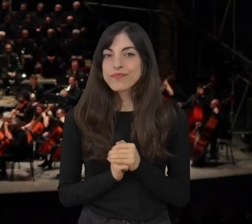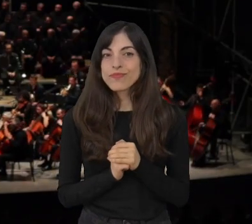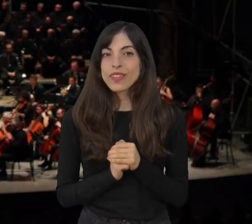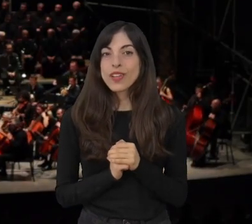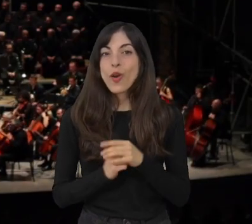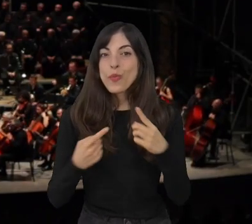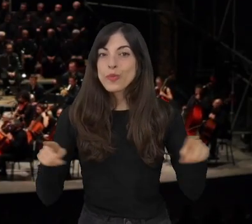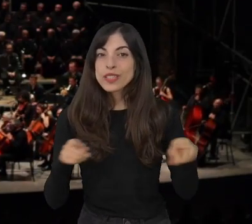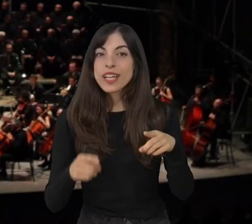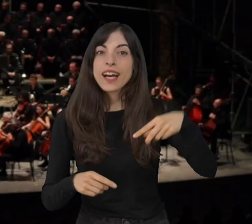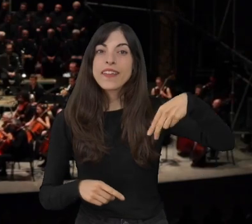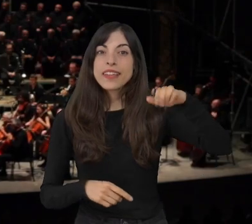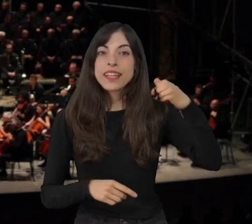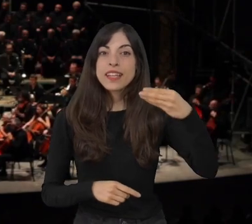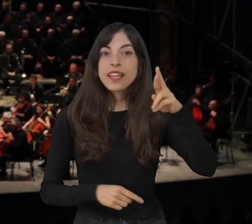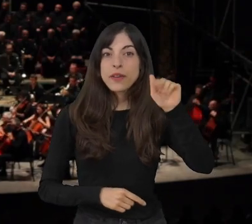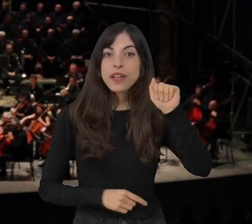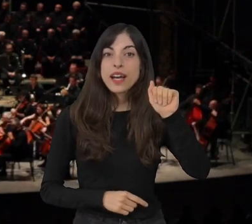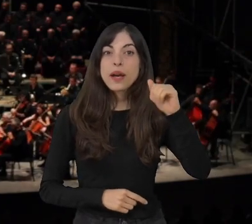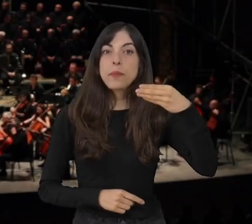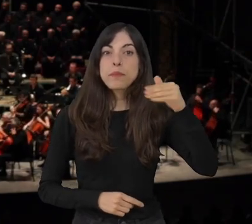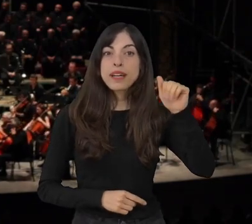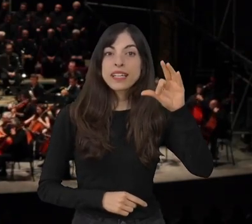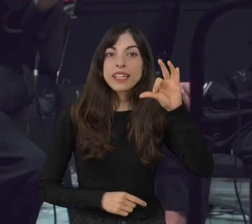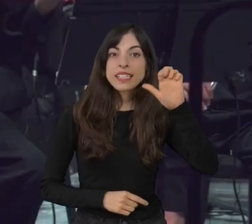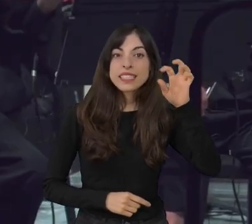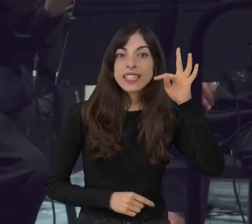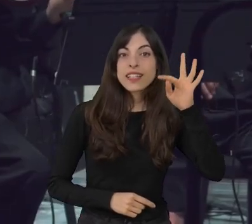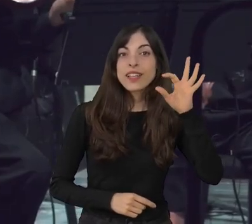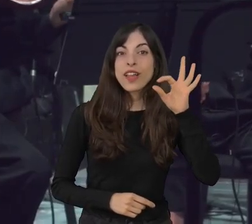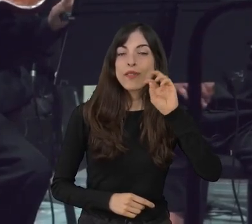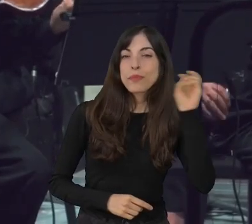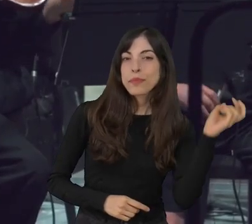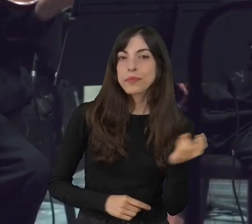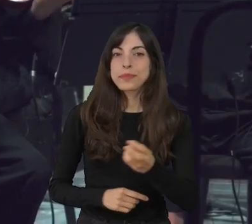Nebra, Vicente Baset o Nicolás Conforto, entre otros.